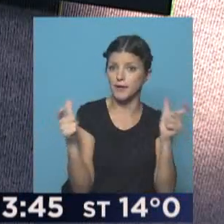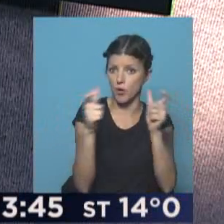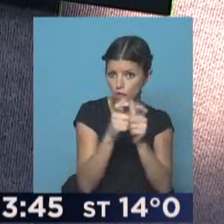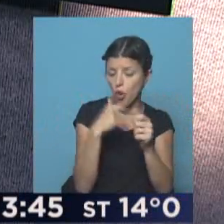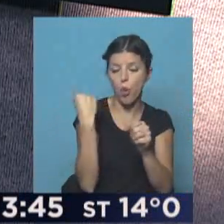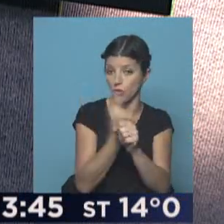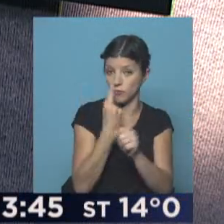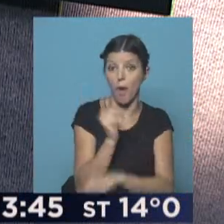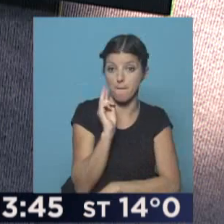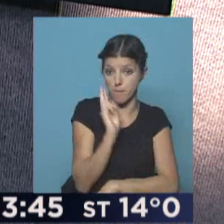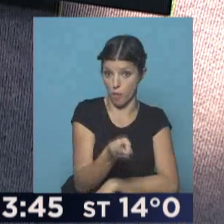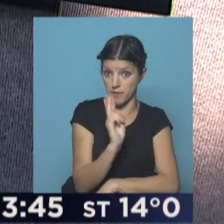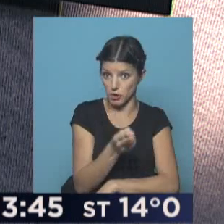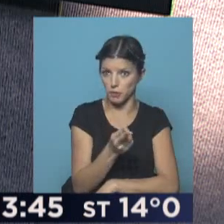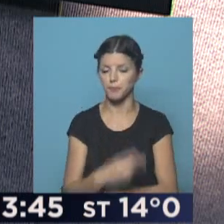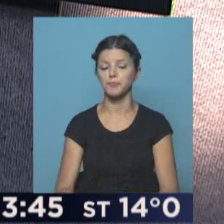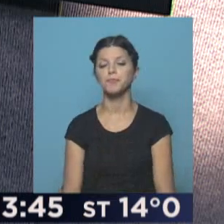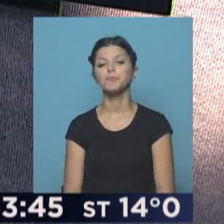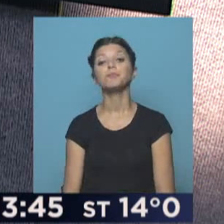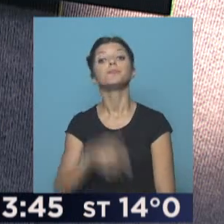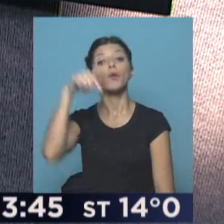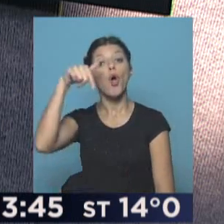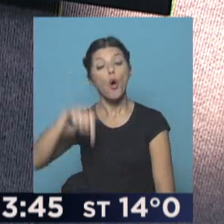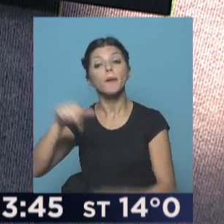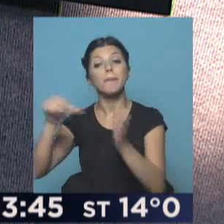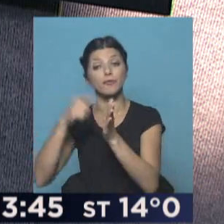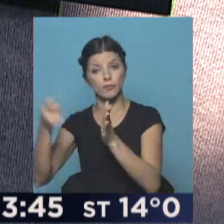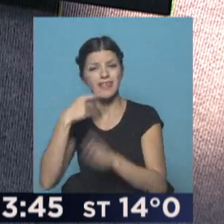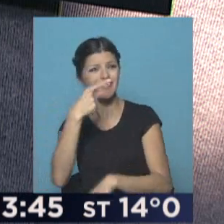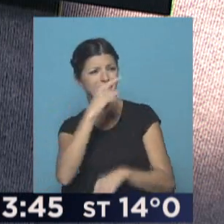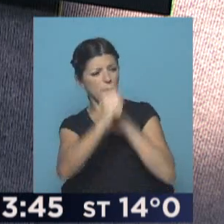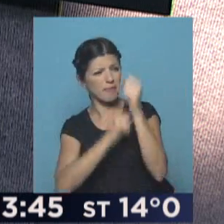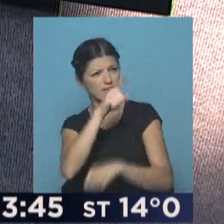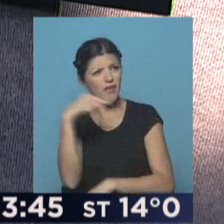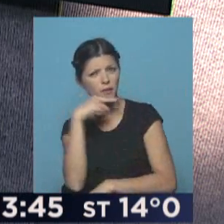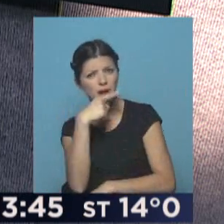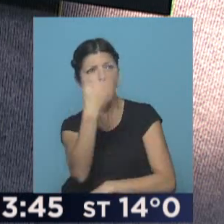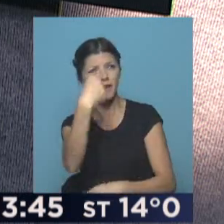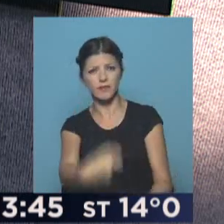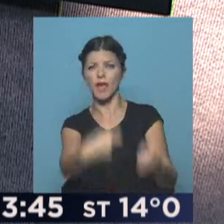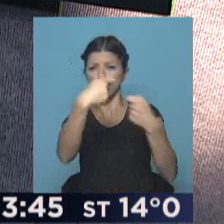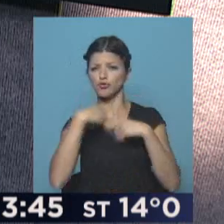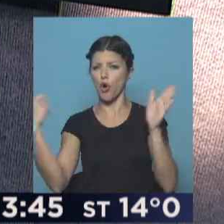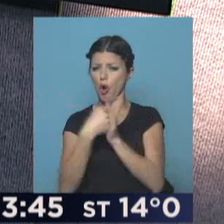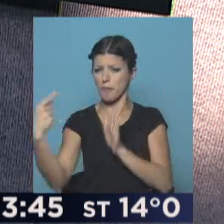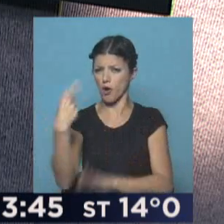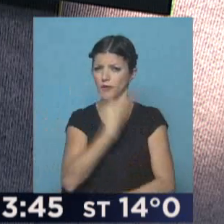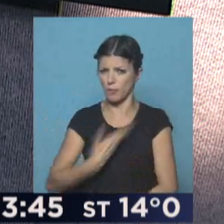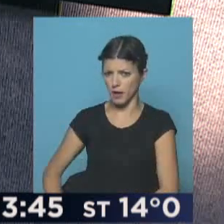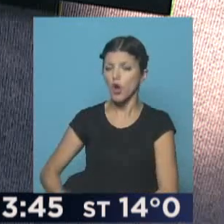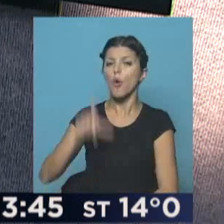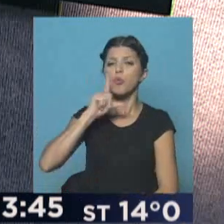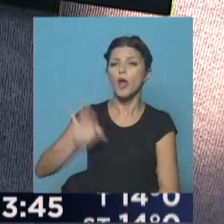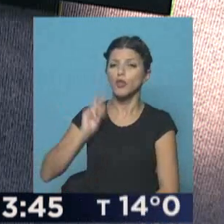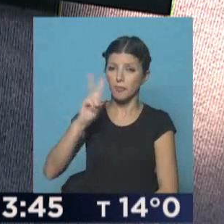territorio en relación con esto. Ahora Turquía acusa a empresas alemanas de haber apoyado el golpe de julio de 2016. Vemos un